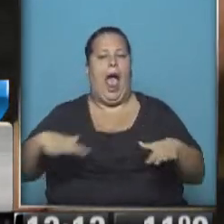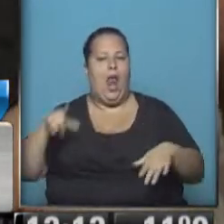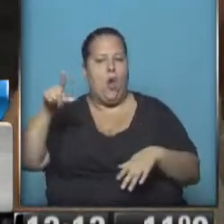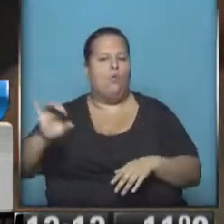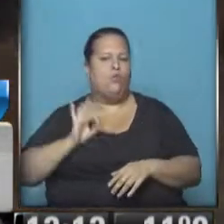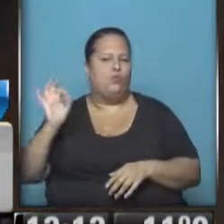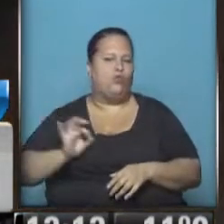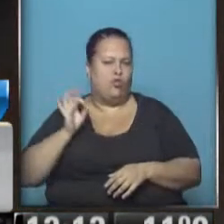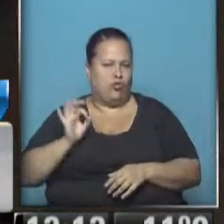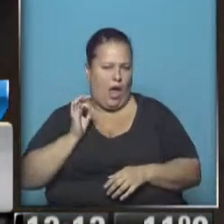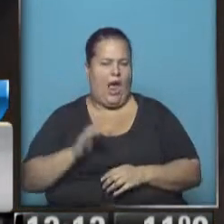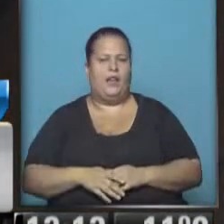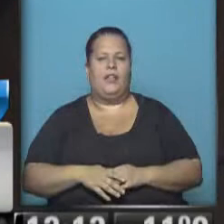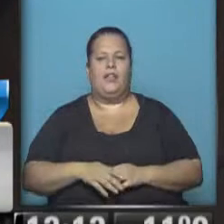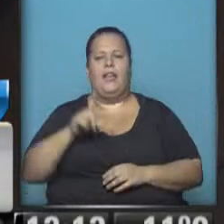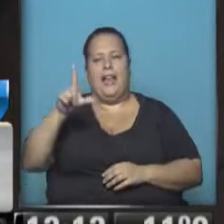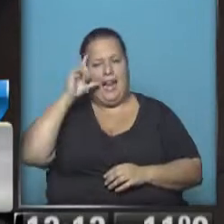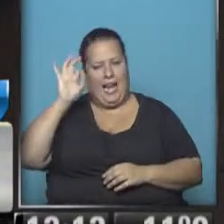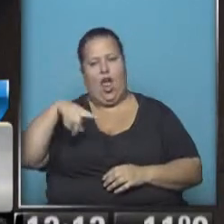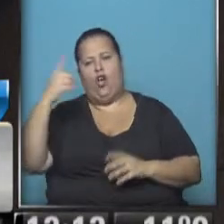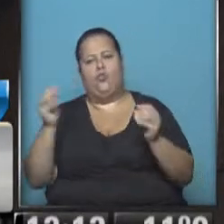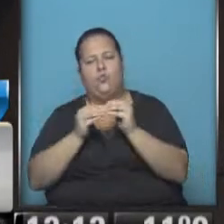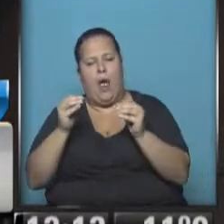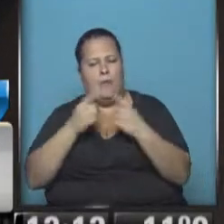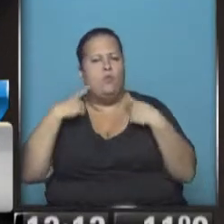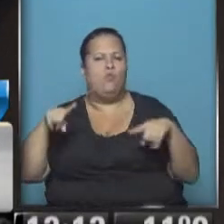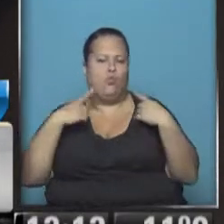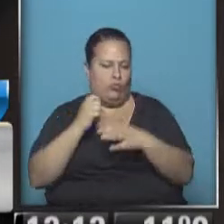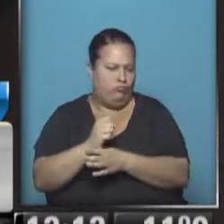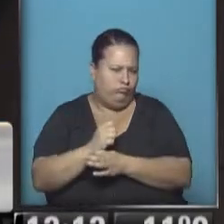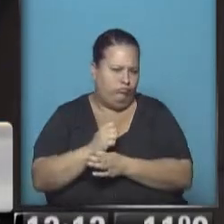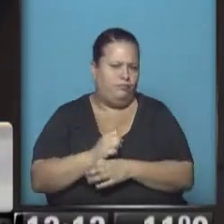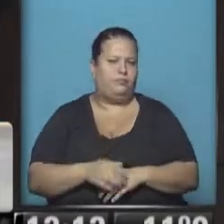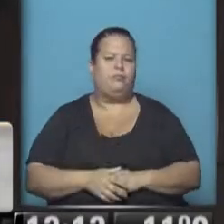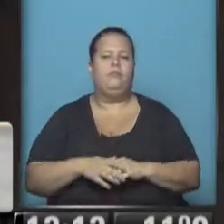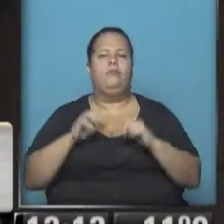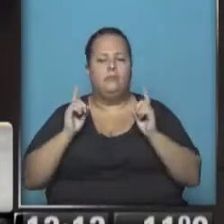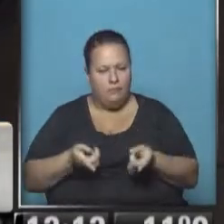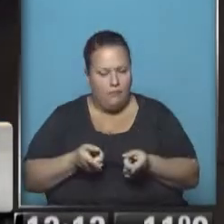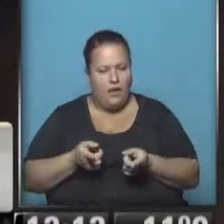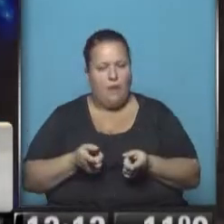de Manolo. Leo Sujatovic, que es otro amigo y gran músico y que también,